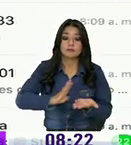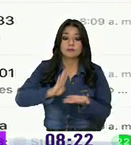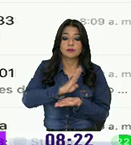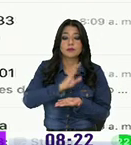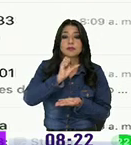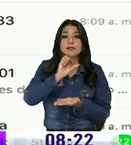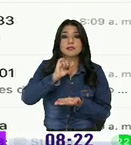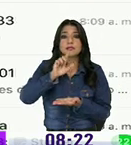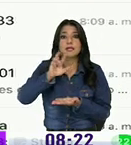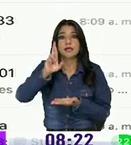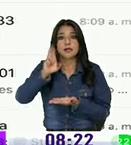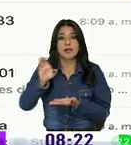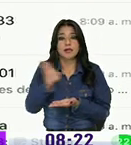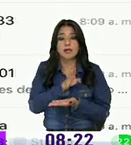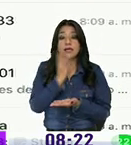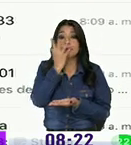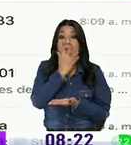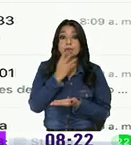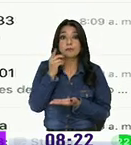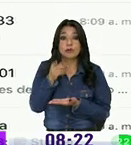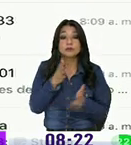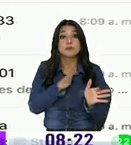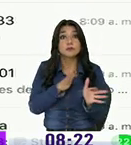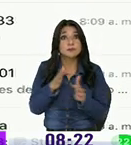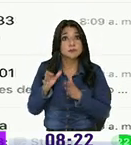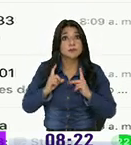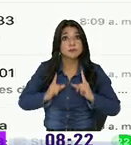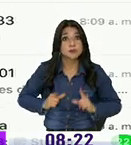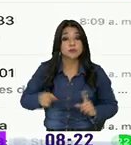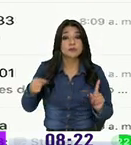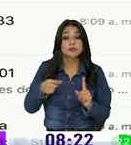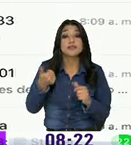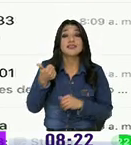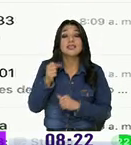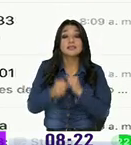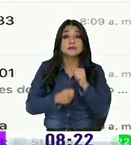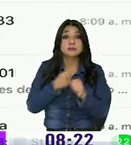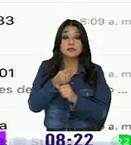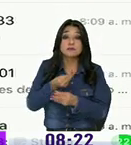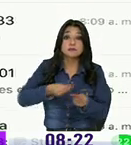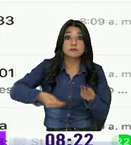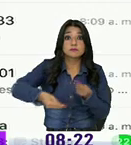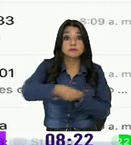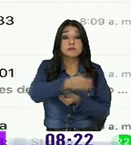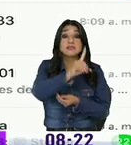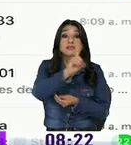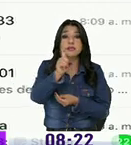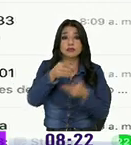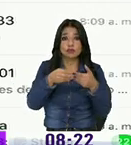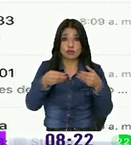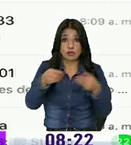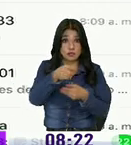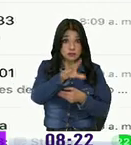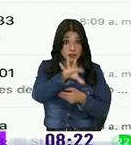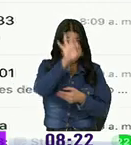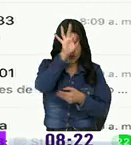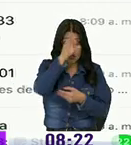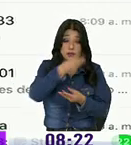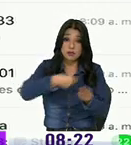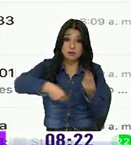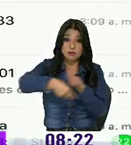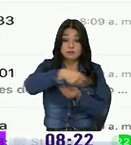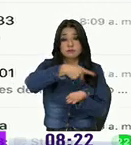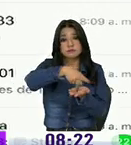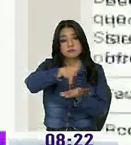10 añitos y está en un tratamiento médico. Dicen que le están dando una recompensa de $100 para quienes lo vean.